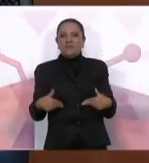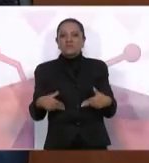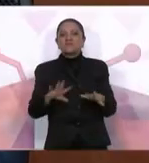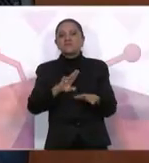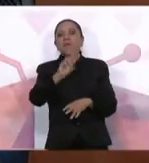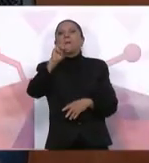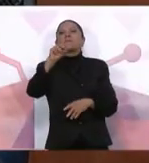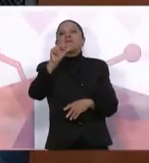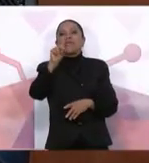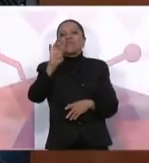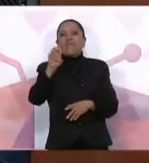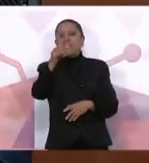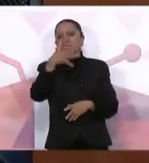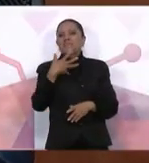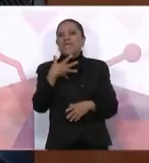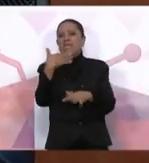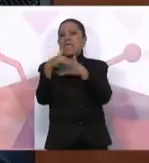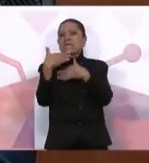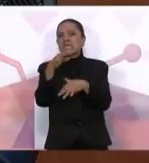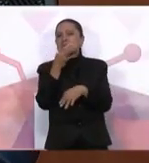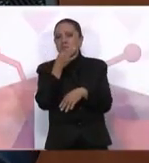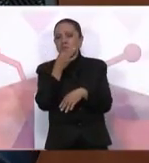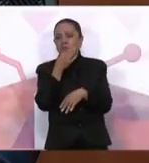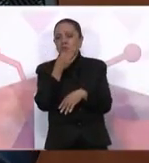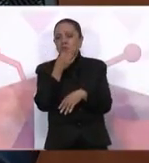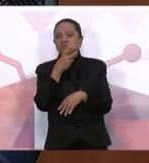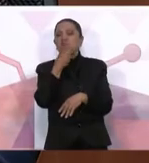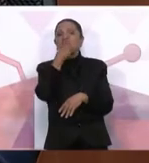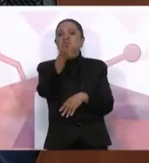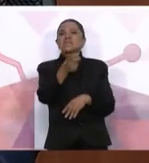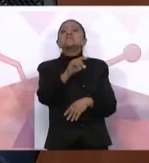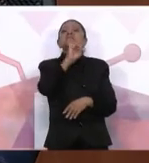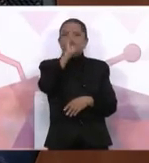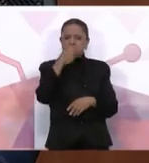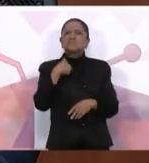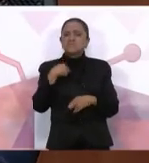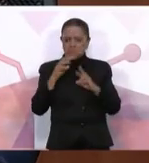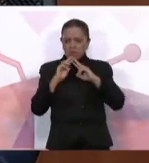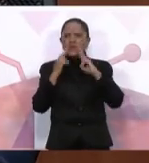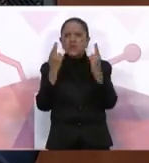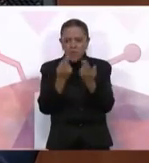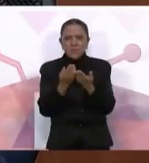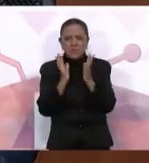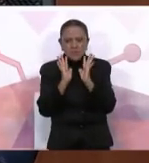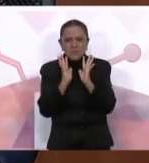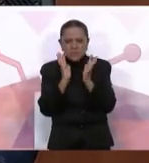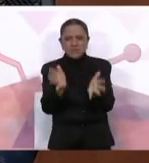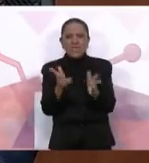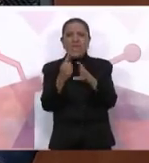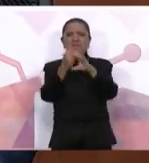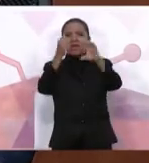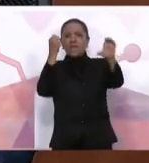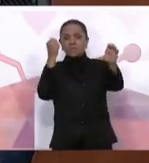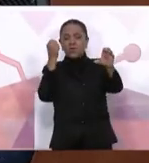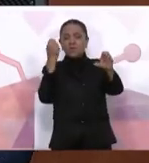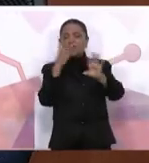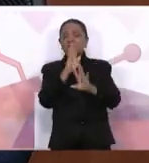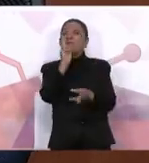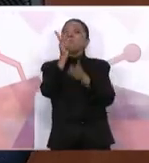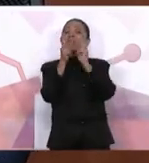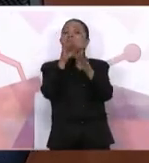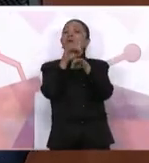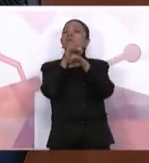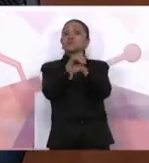me he reunido con los transportistas hablaron de cómo subieron los cobros ahora sus concesiones me parece un tema muy de fondo a la